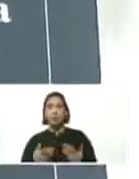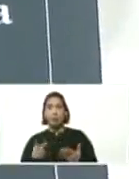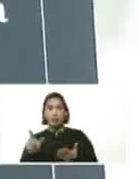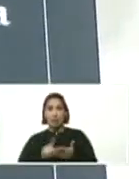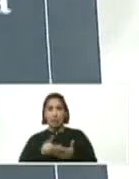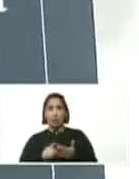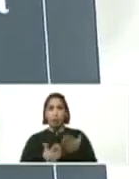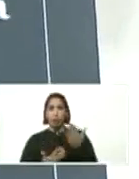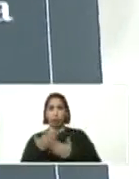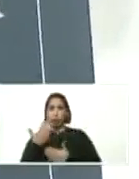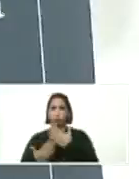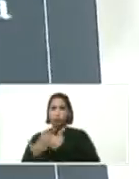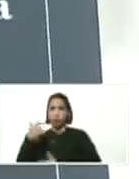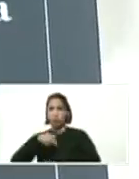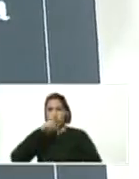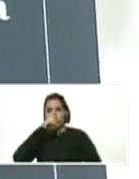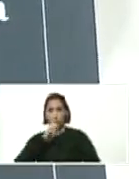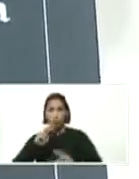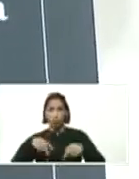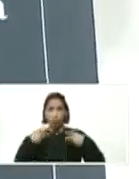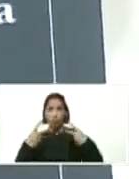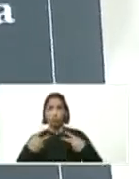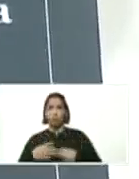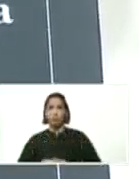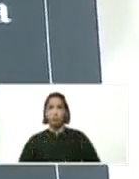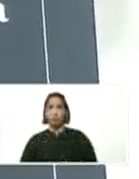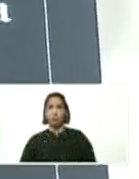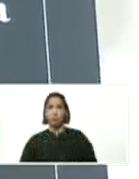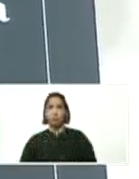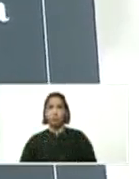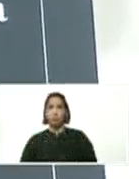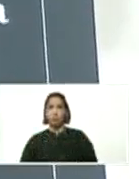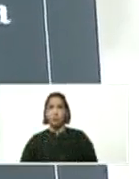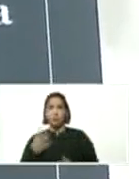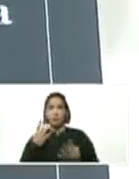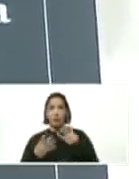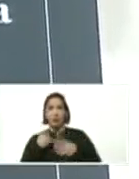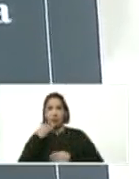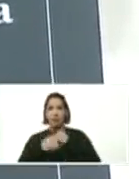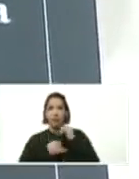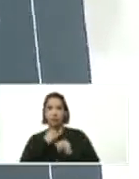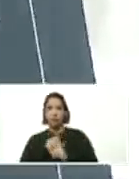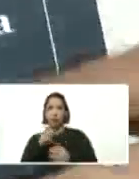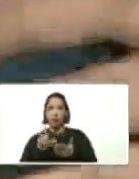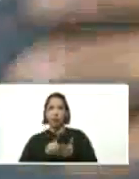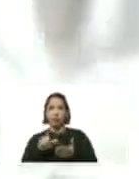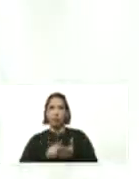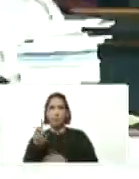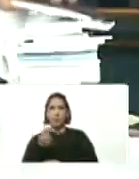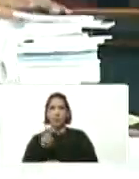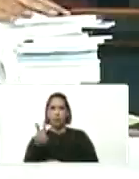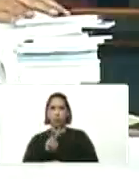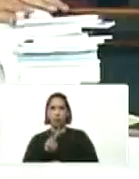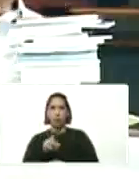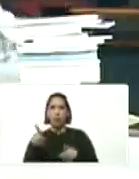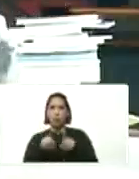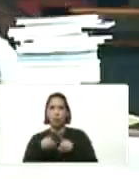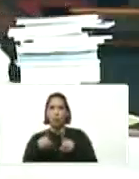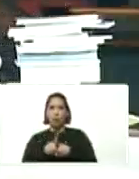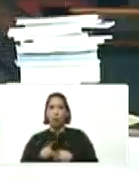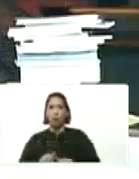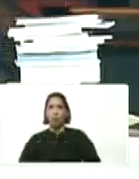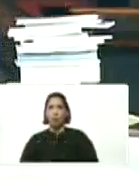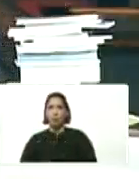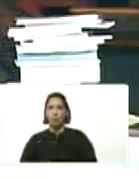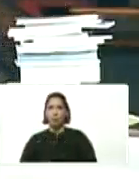y es una de las novedades de la Feria Internacional del Libro de Venezuela. Igualmente,